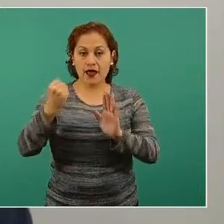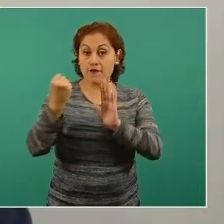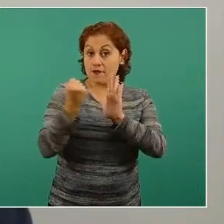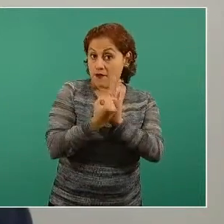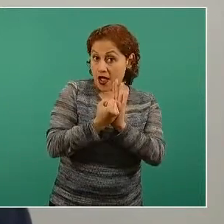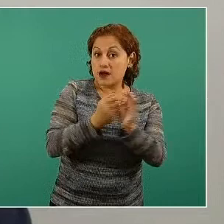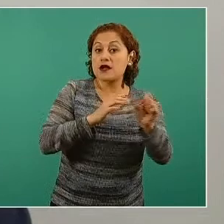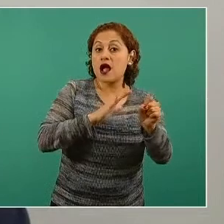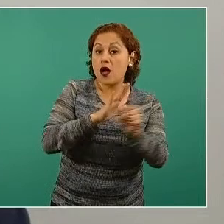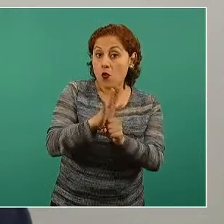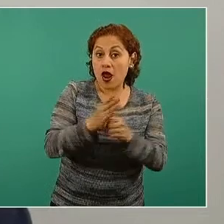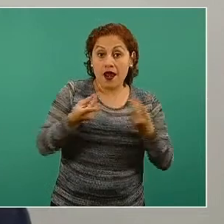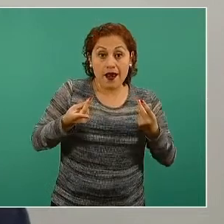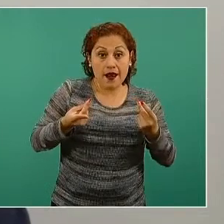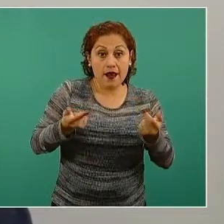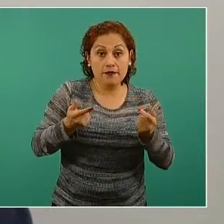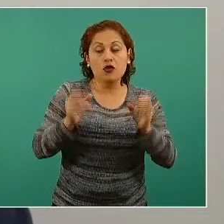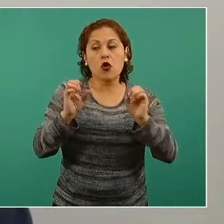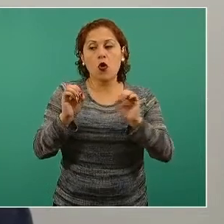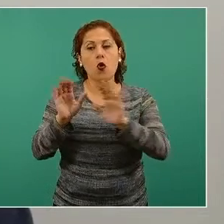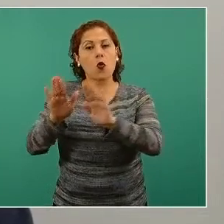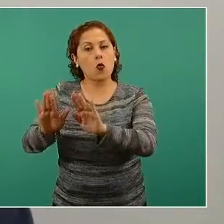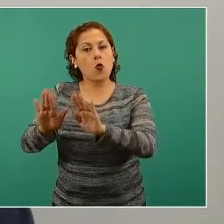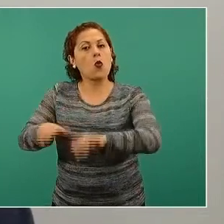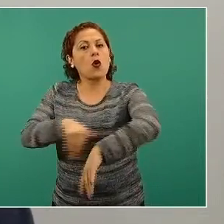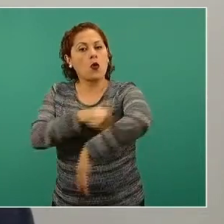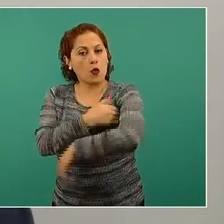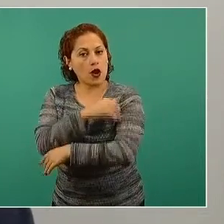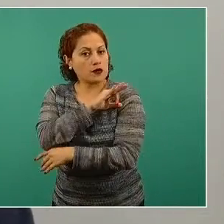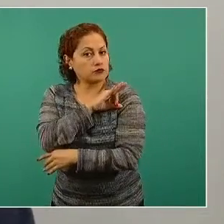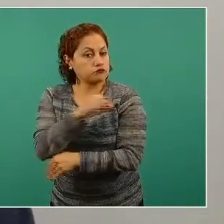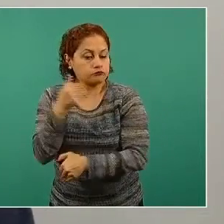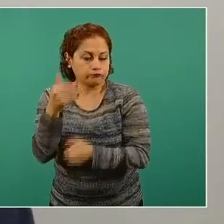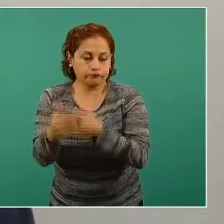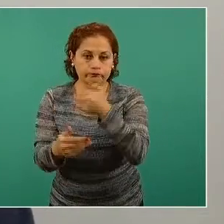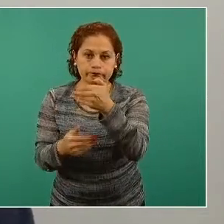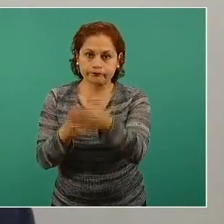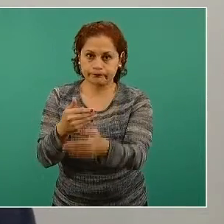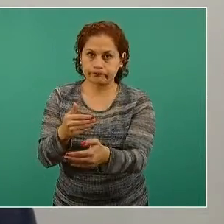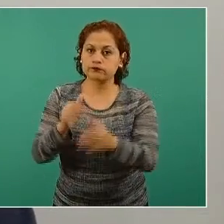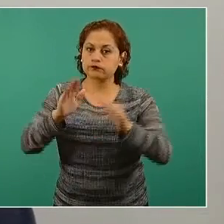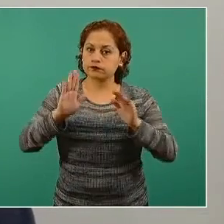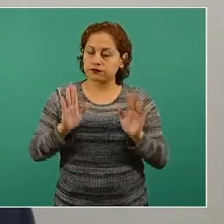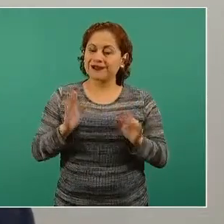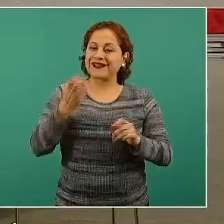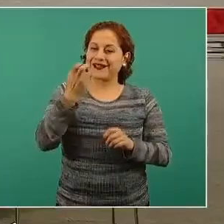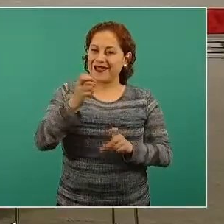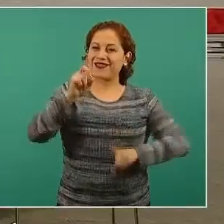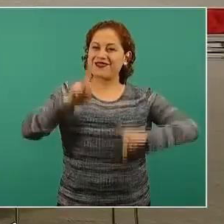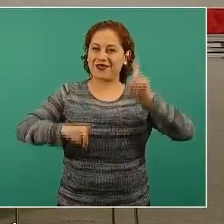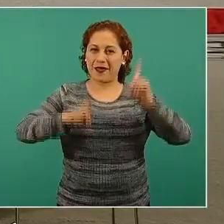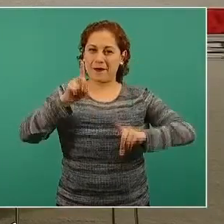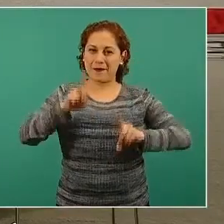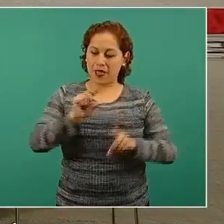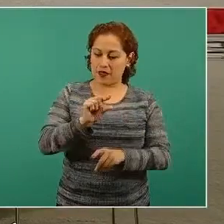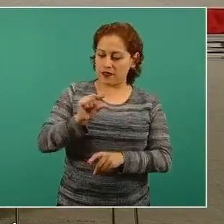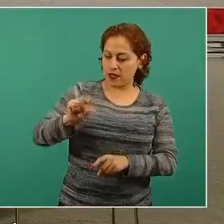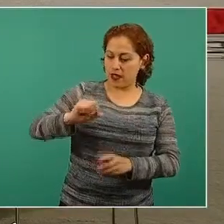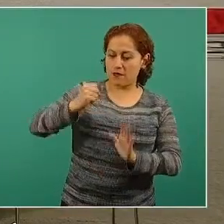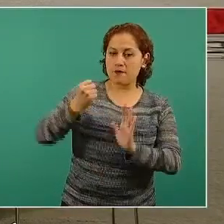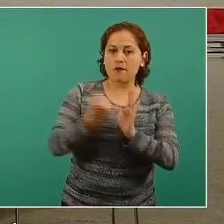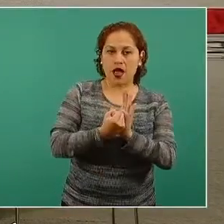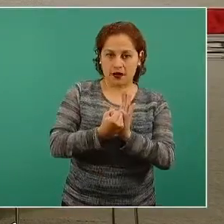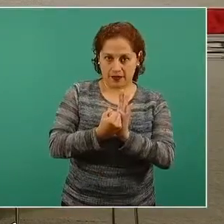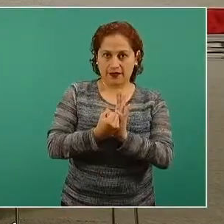vacuna, sus condiciones son también las que en su momento definen cuál es la logística específica y cuál